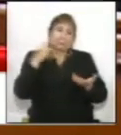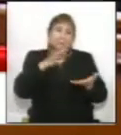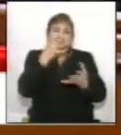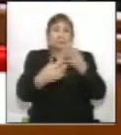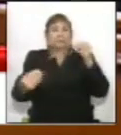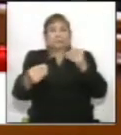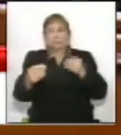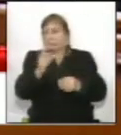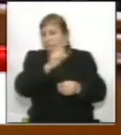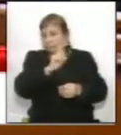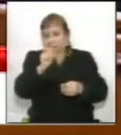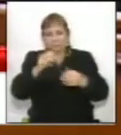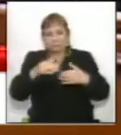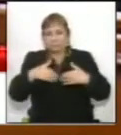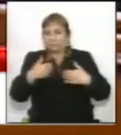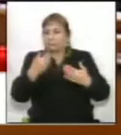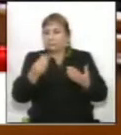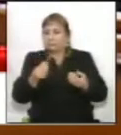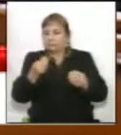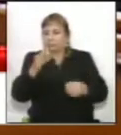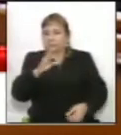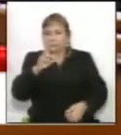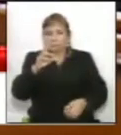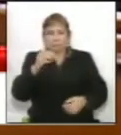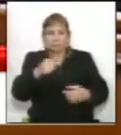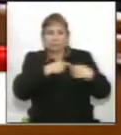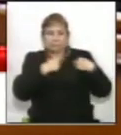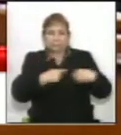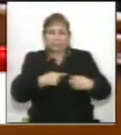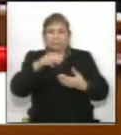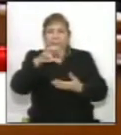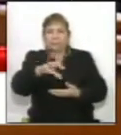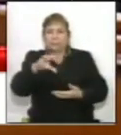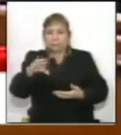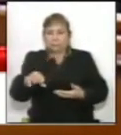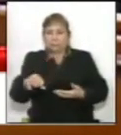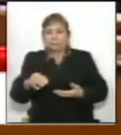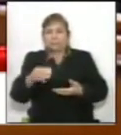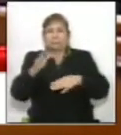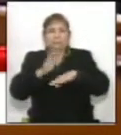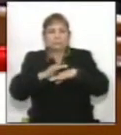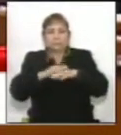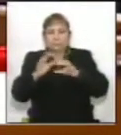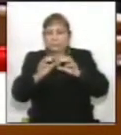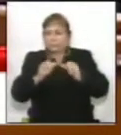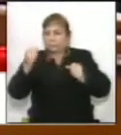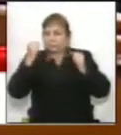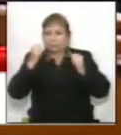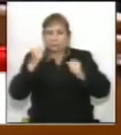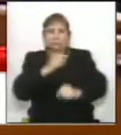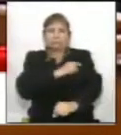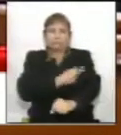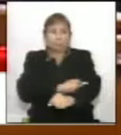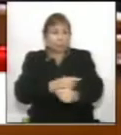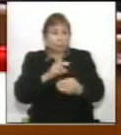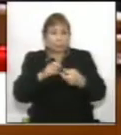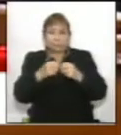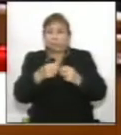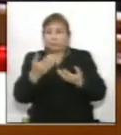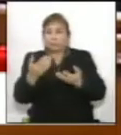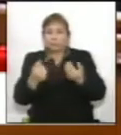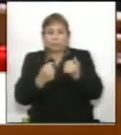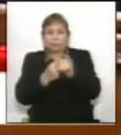desaparecer, no podrán, porque el FREPAP está en el corazón del pueblo y en las adversidades se fortalece, porque cuenta con